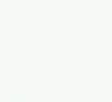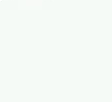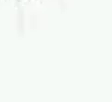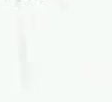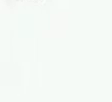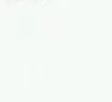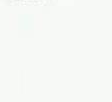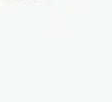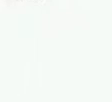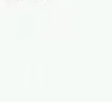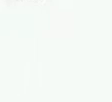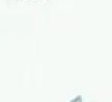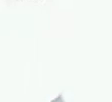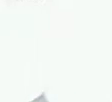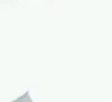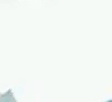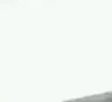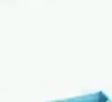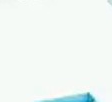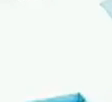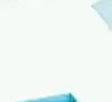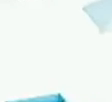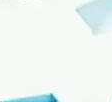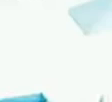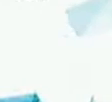Fin de espacio promocional.